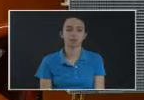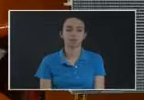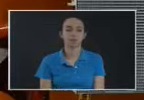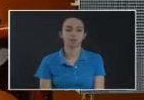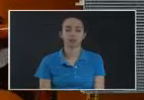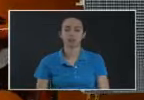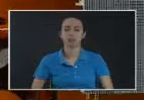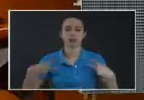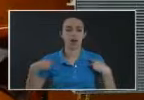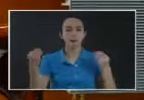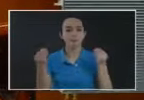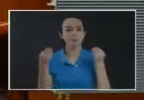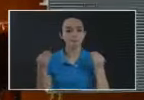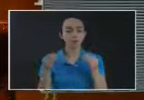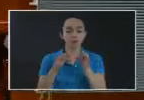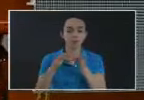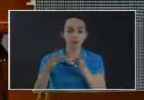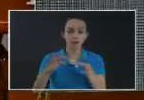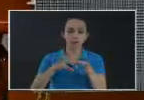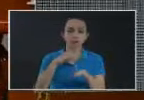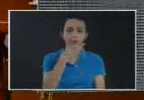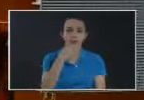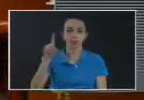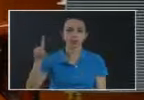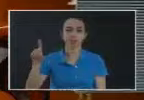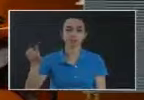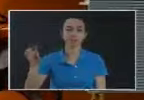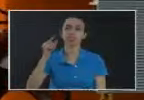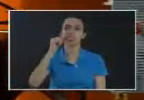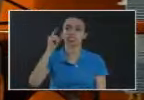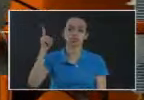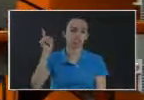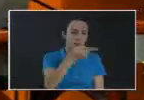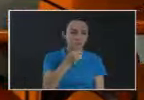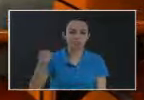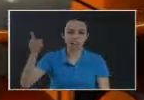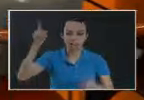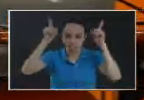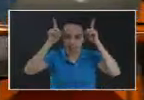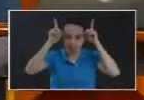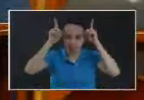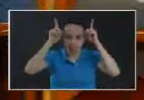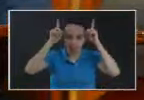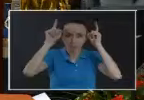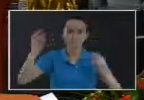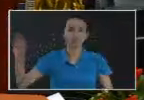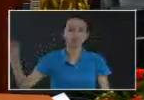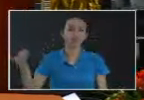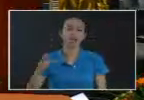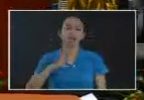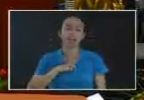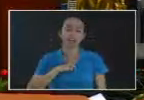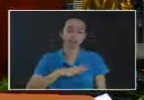Hay mucho pueblo de Dios que el Señor reprenda al diablo. Lo ha tenido